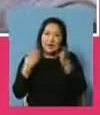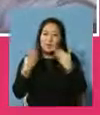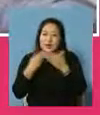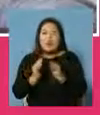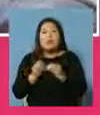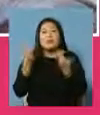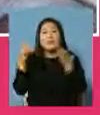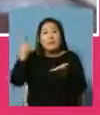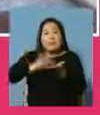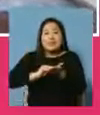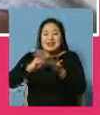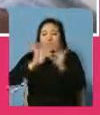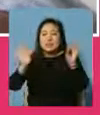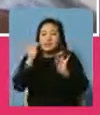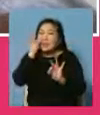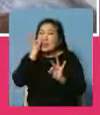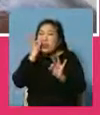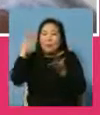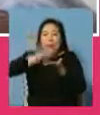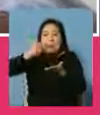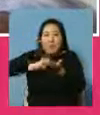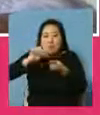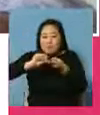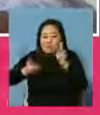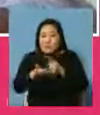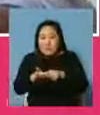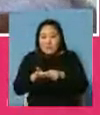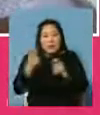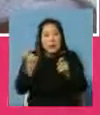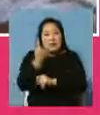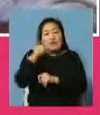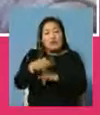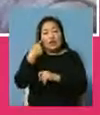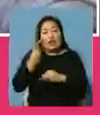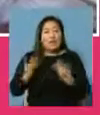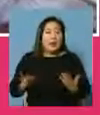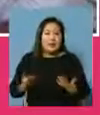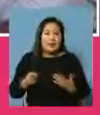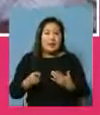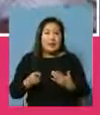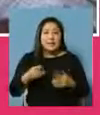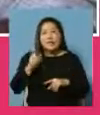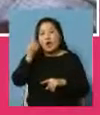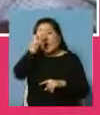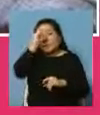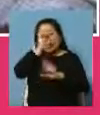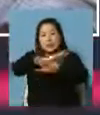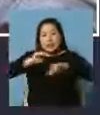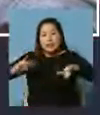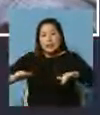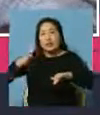ampliar la capacidad de testeos. En un principio va a ser en el materno infantil,